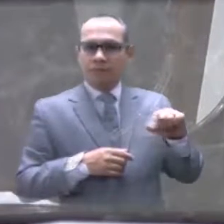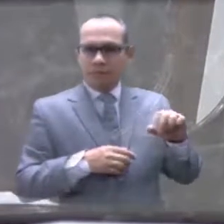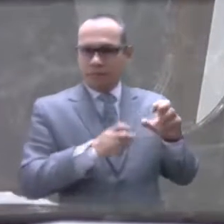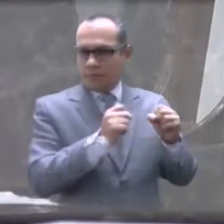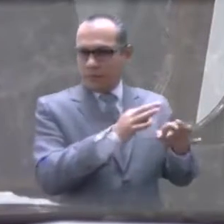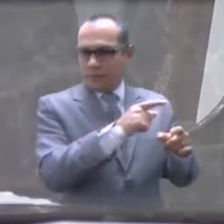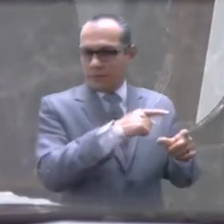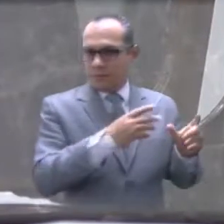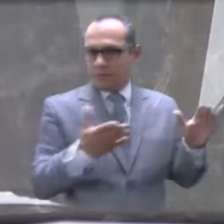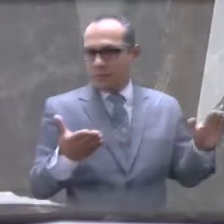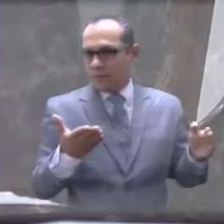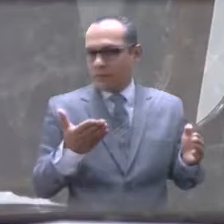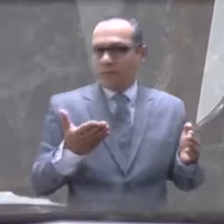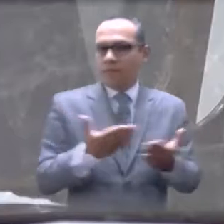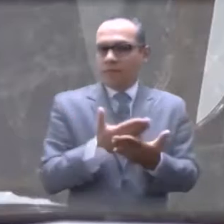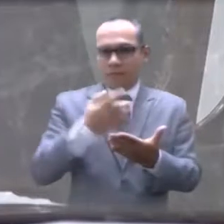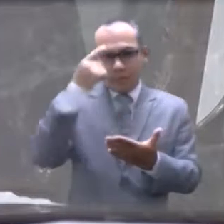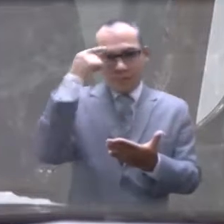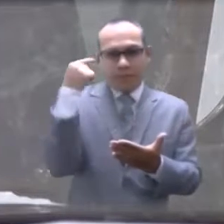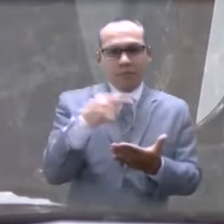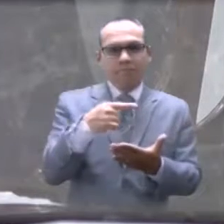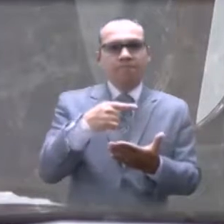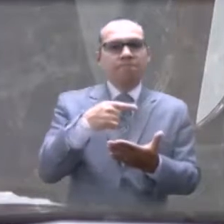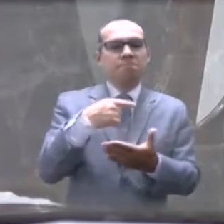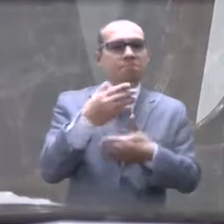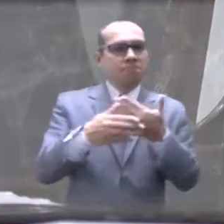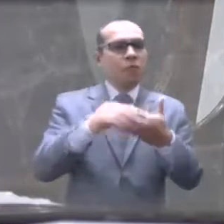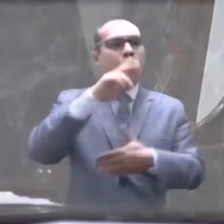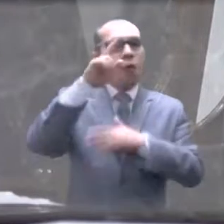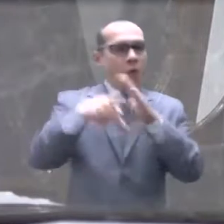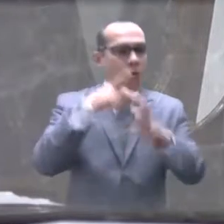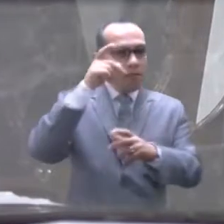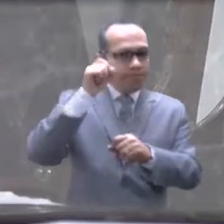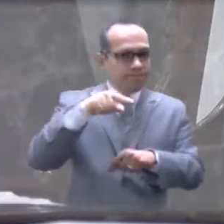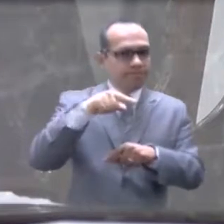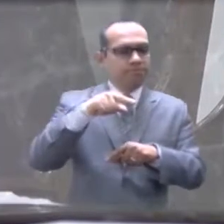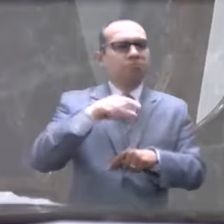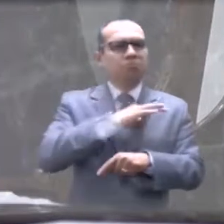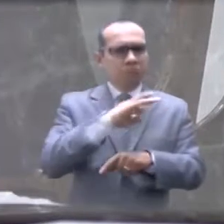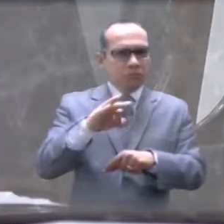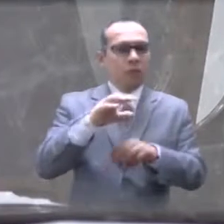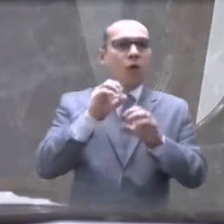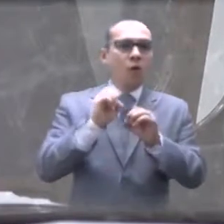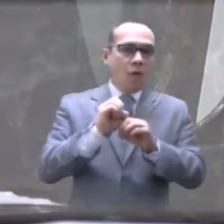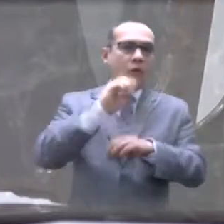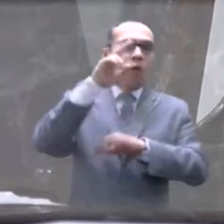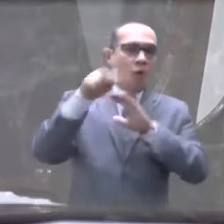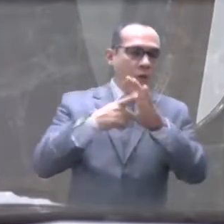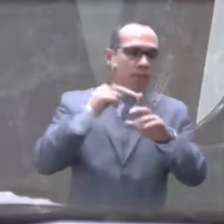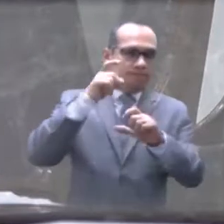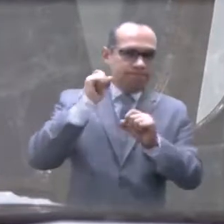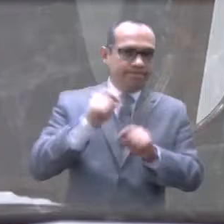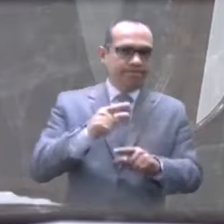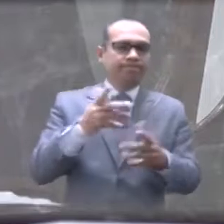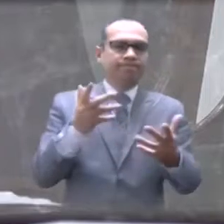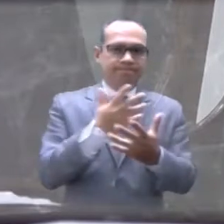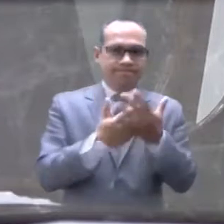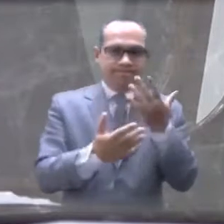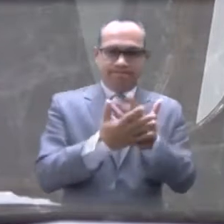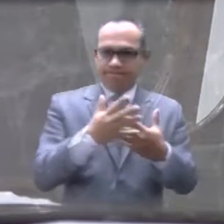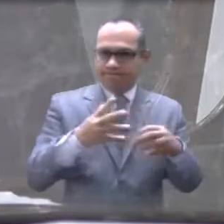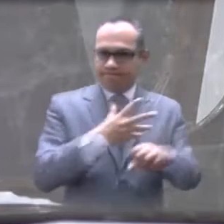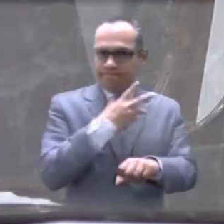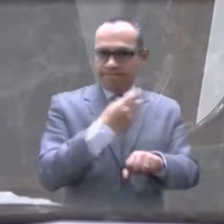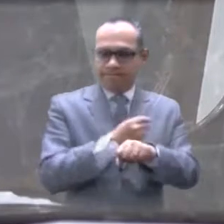celebrar operaciones de refinanciamiento y reestructuración de la deuda pública del Estado de Hidalgo